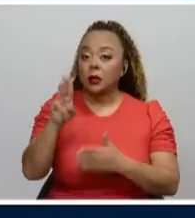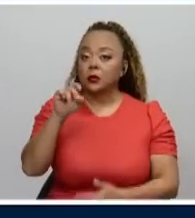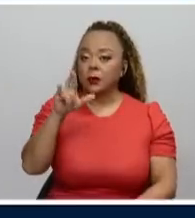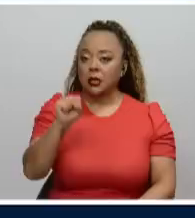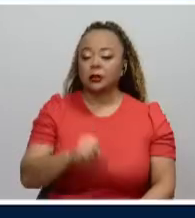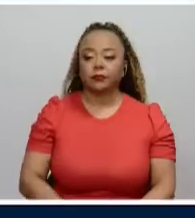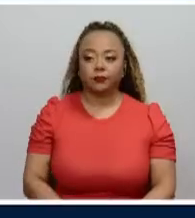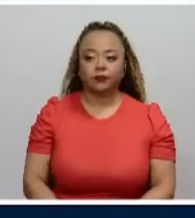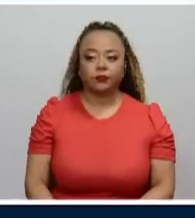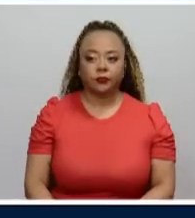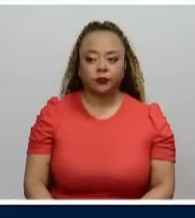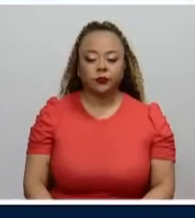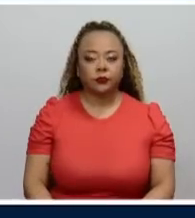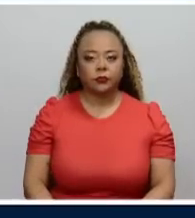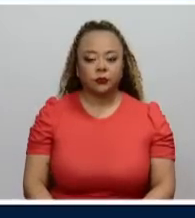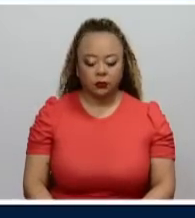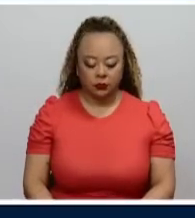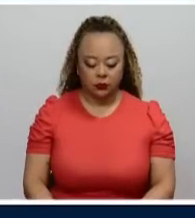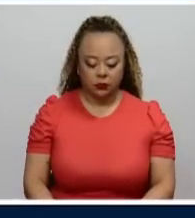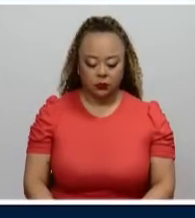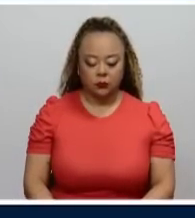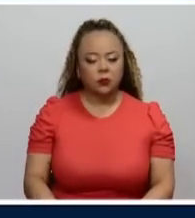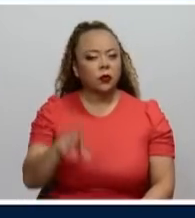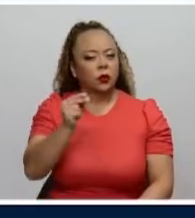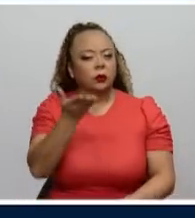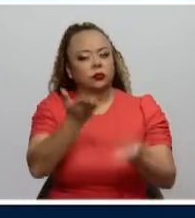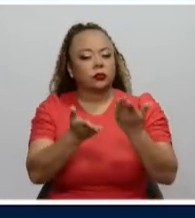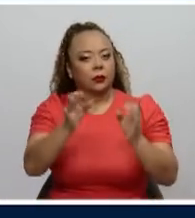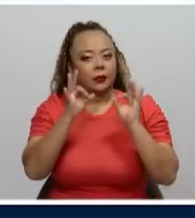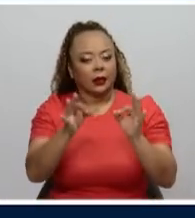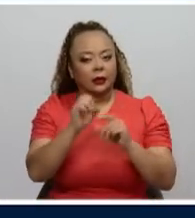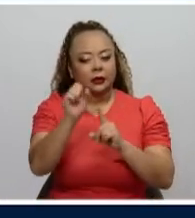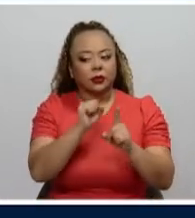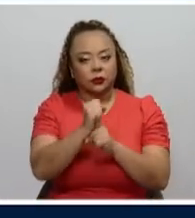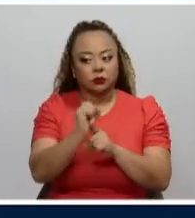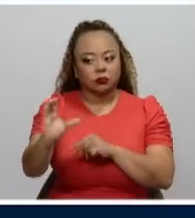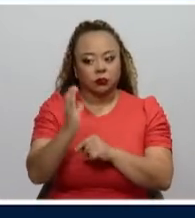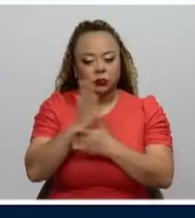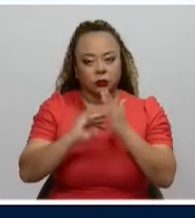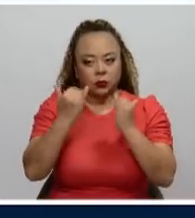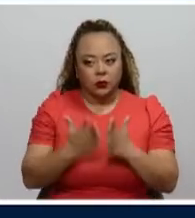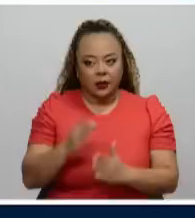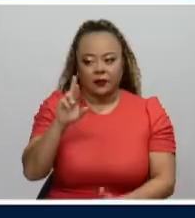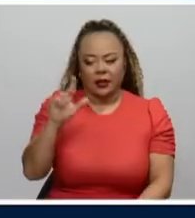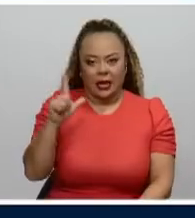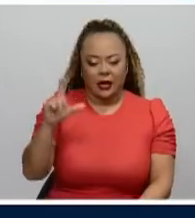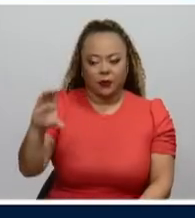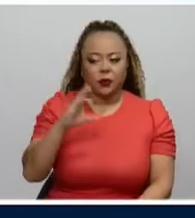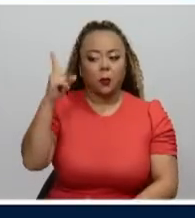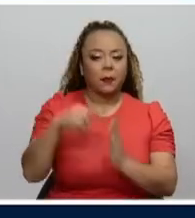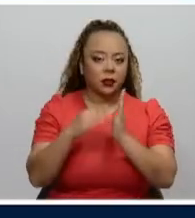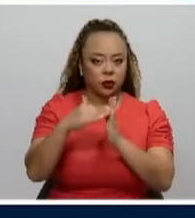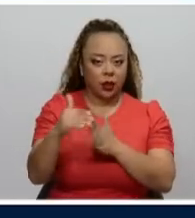mls junto con Leal Sí aquí no se pondera bien el hecho de lo que reciban algunos jugadores randa Leal por ejemplo Recibe un millón de